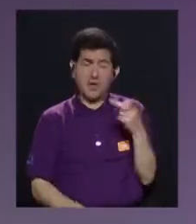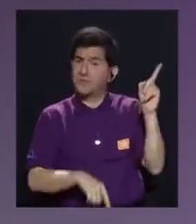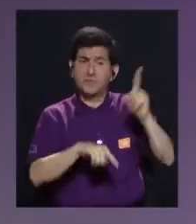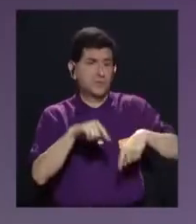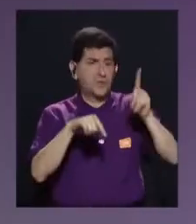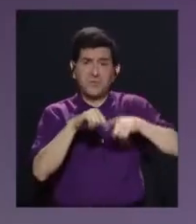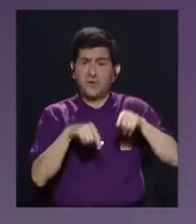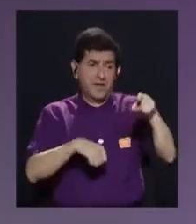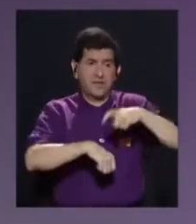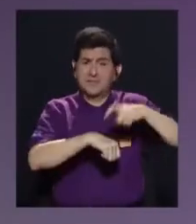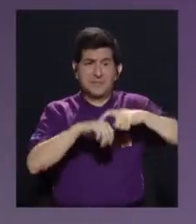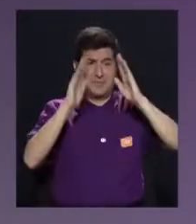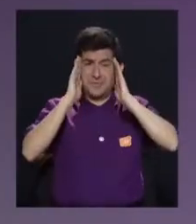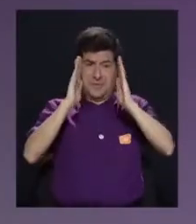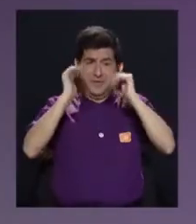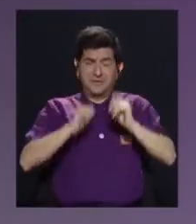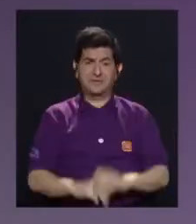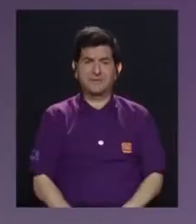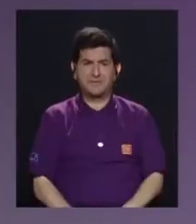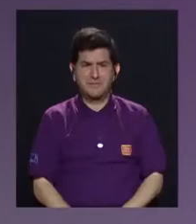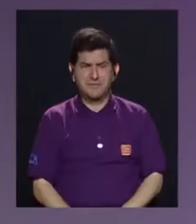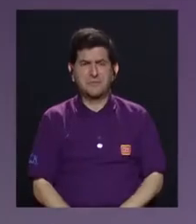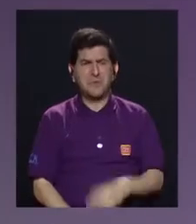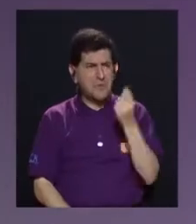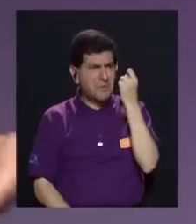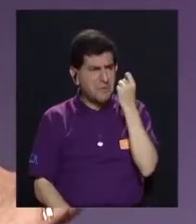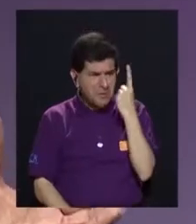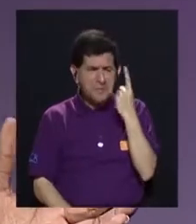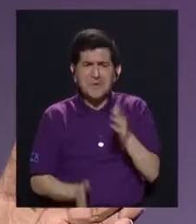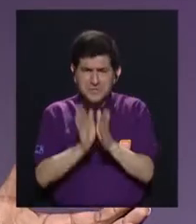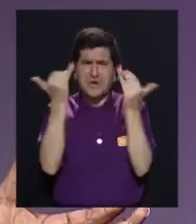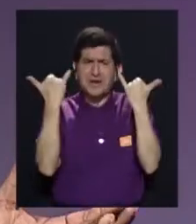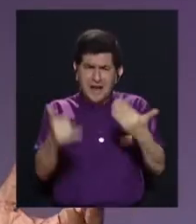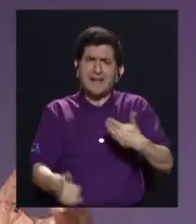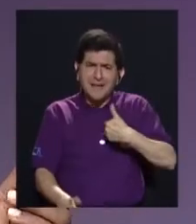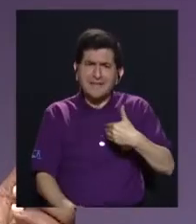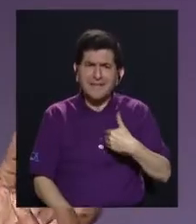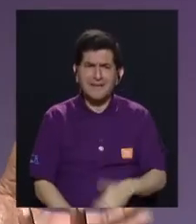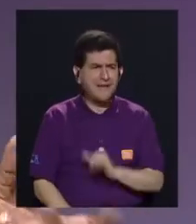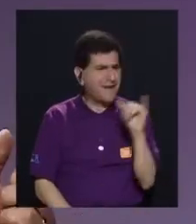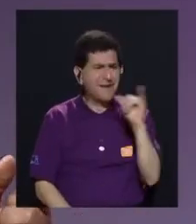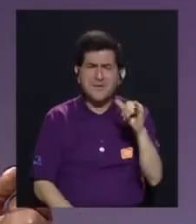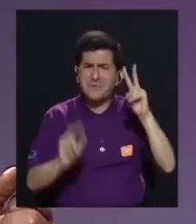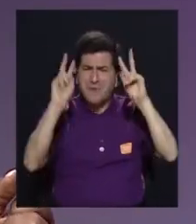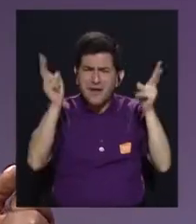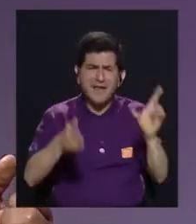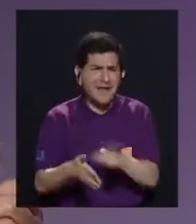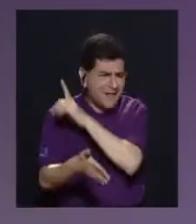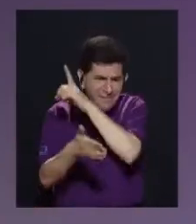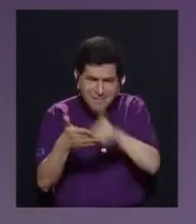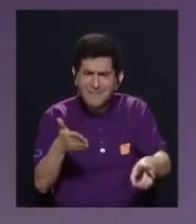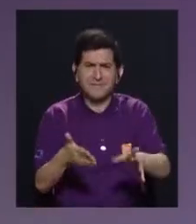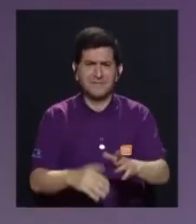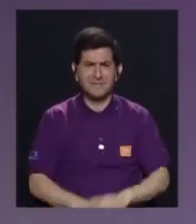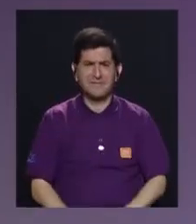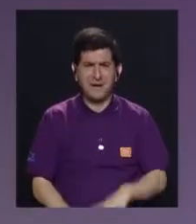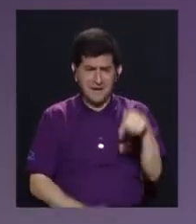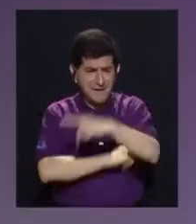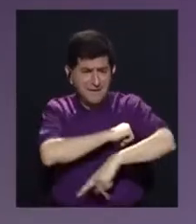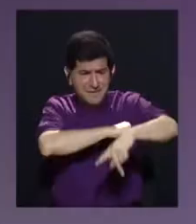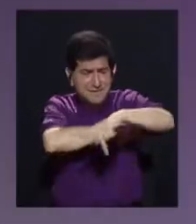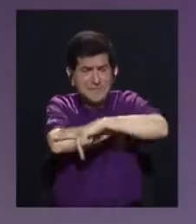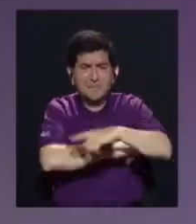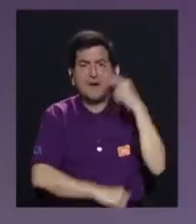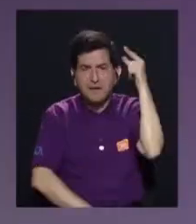abordar creo que hay unos había unos entendimientos generales creo que había unos entendimientos generales en materia de discriminación en este país